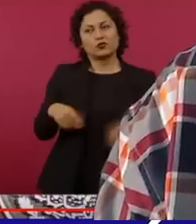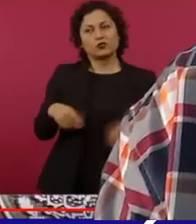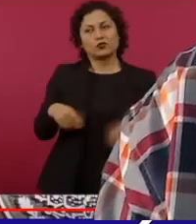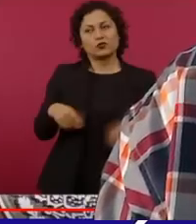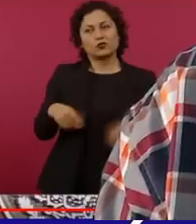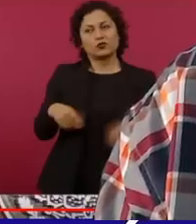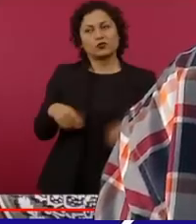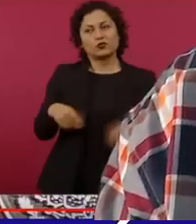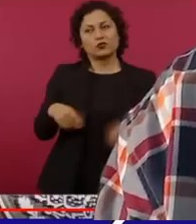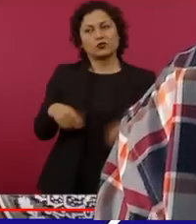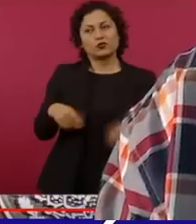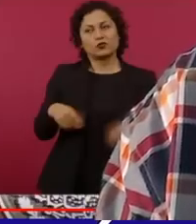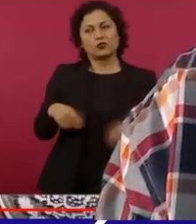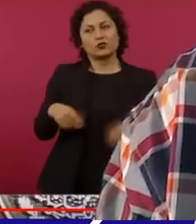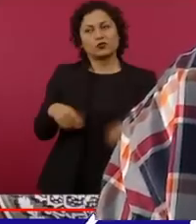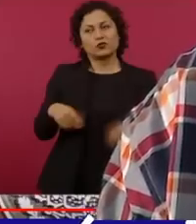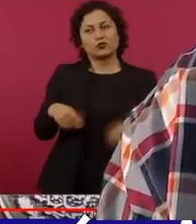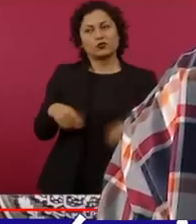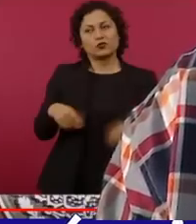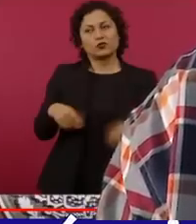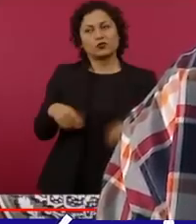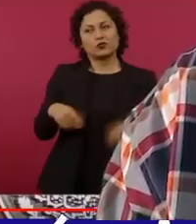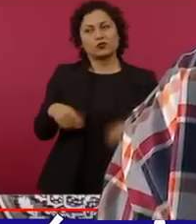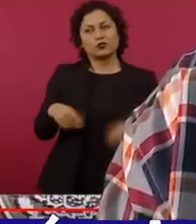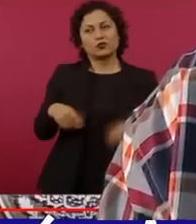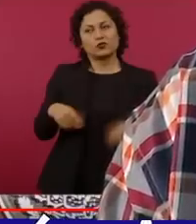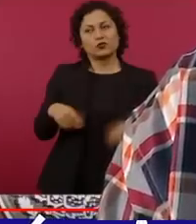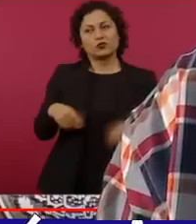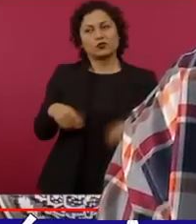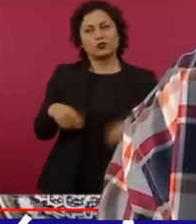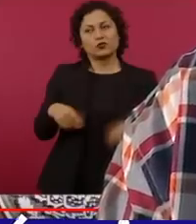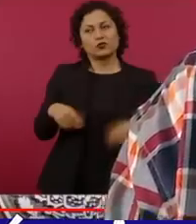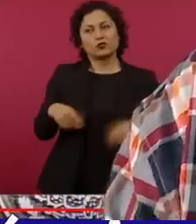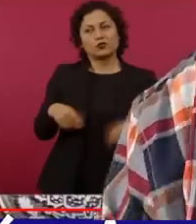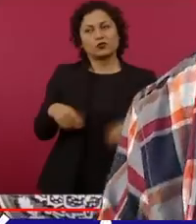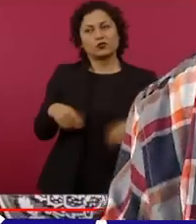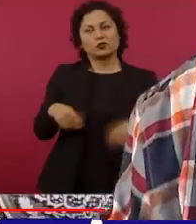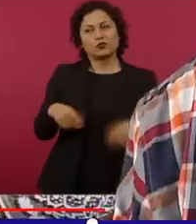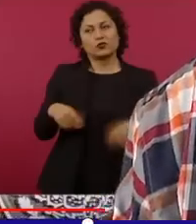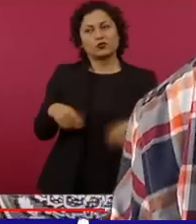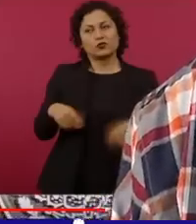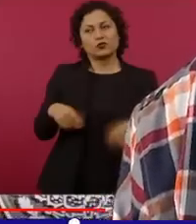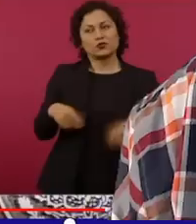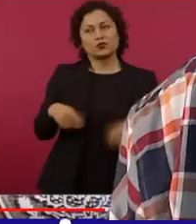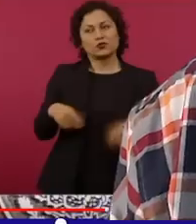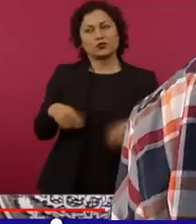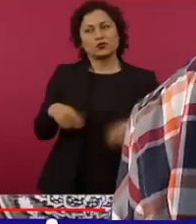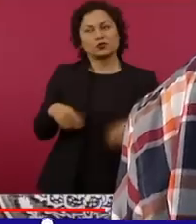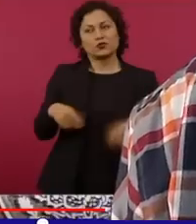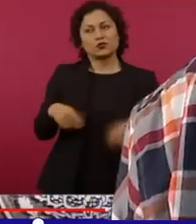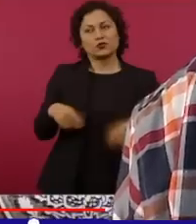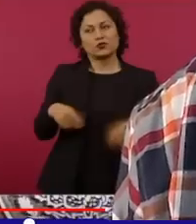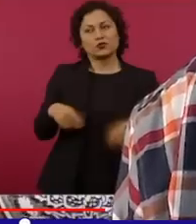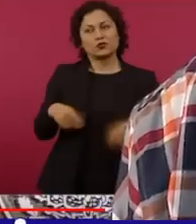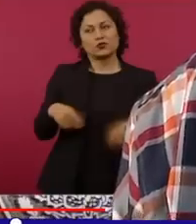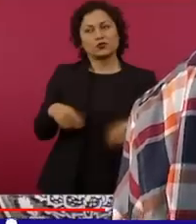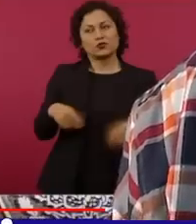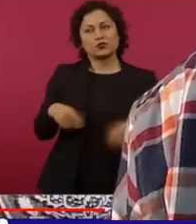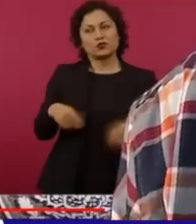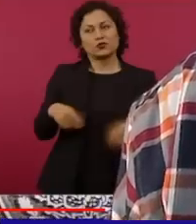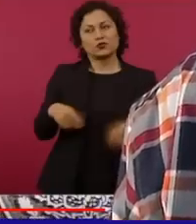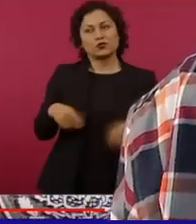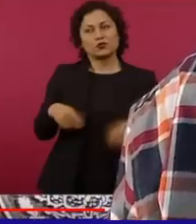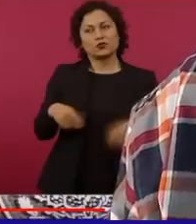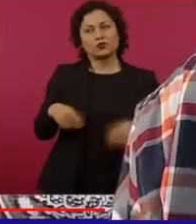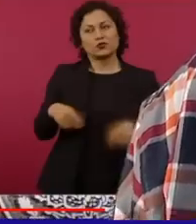Ahora vamos a ver esa parte donde justamente habla del congelamiento de las relaciones comerciales, que es un